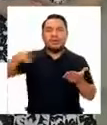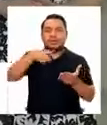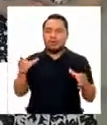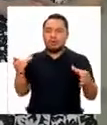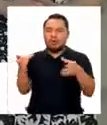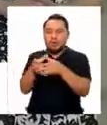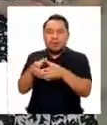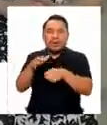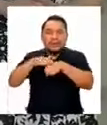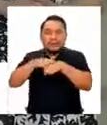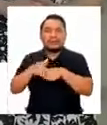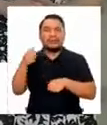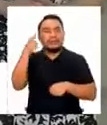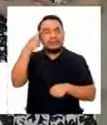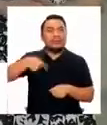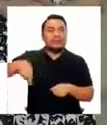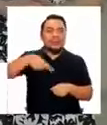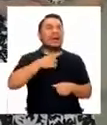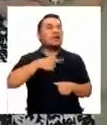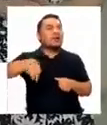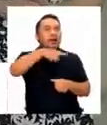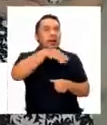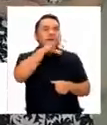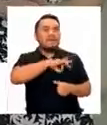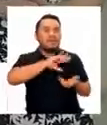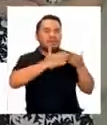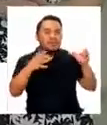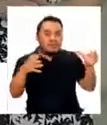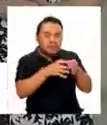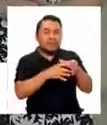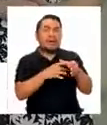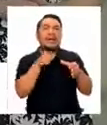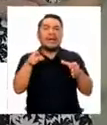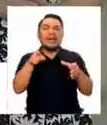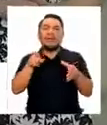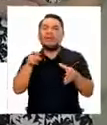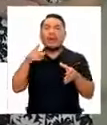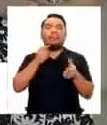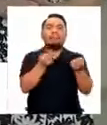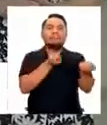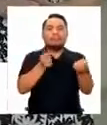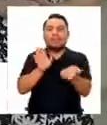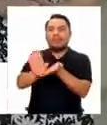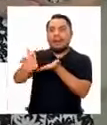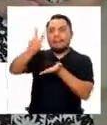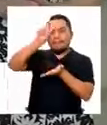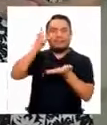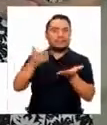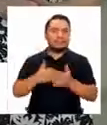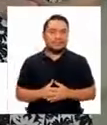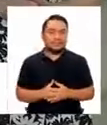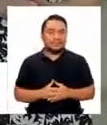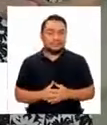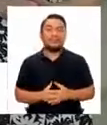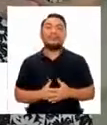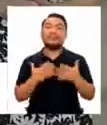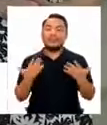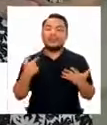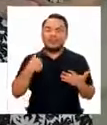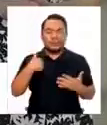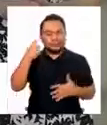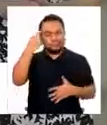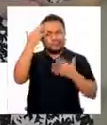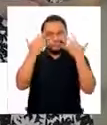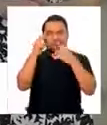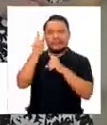integración que benefician a nuestros pueblos, como la Alianza del Pacífico. Teniendo en cuenta lo anterior, he